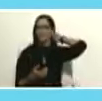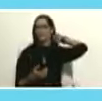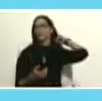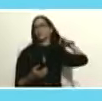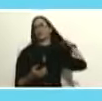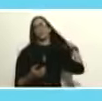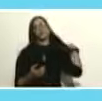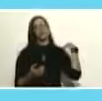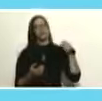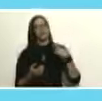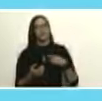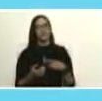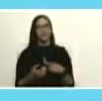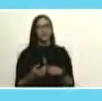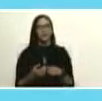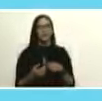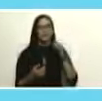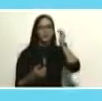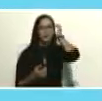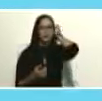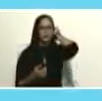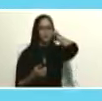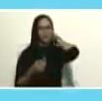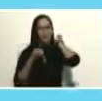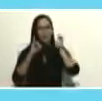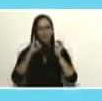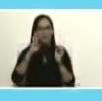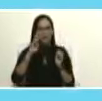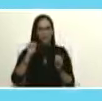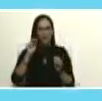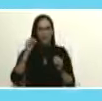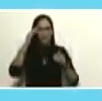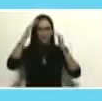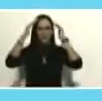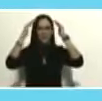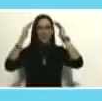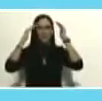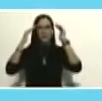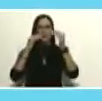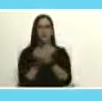Ivana Rendiles, Ivana, mi saludo, Ivana,